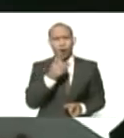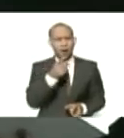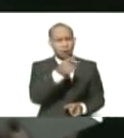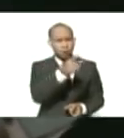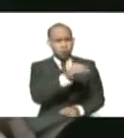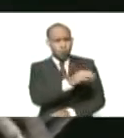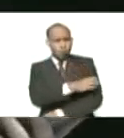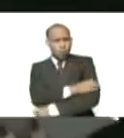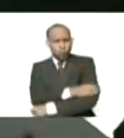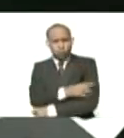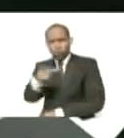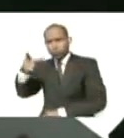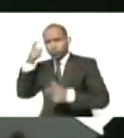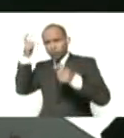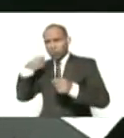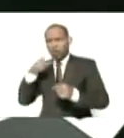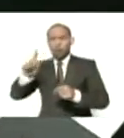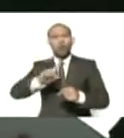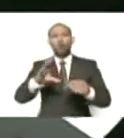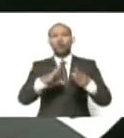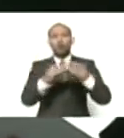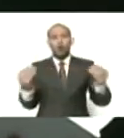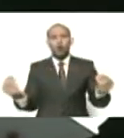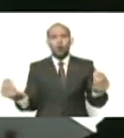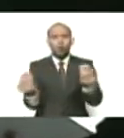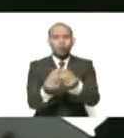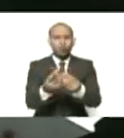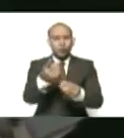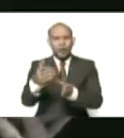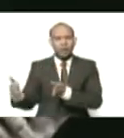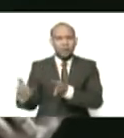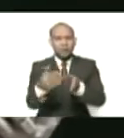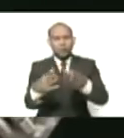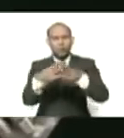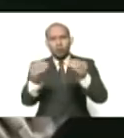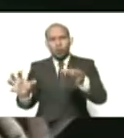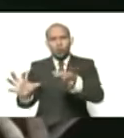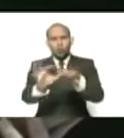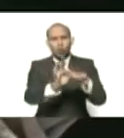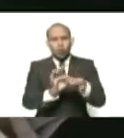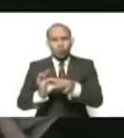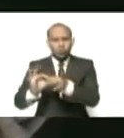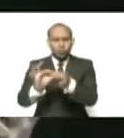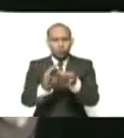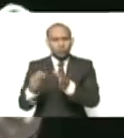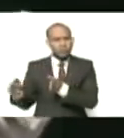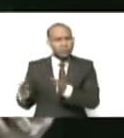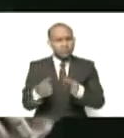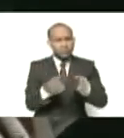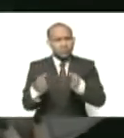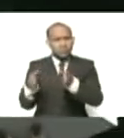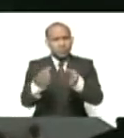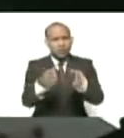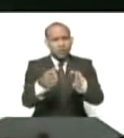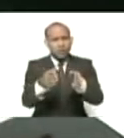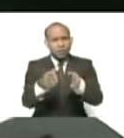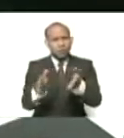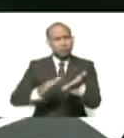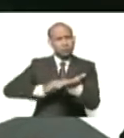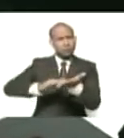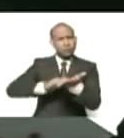política. Y ese es el camino, presidente. El camino para retomar